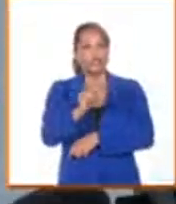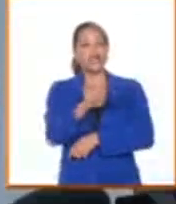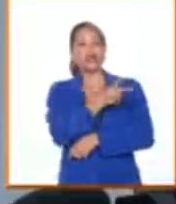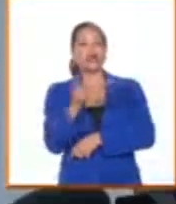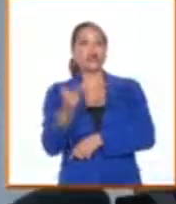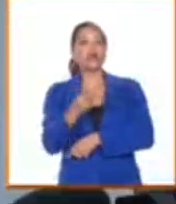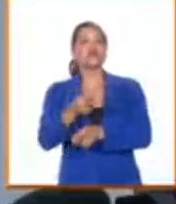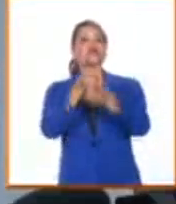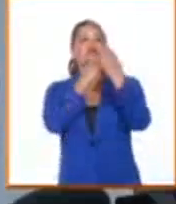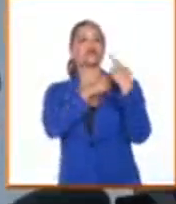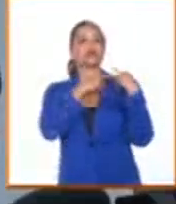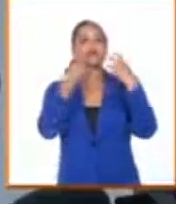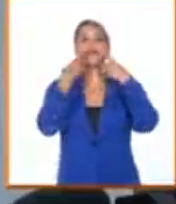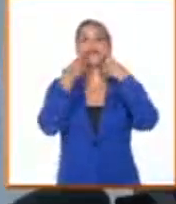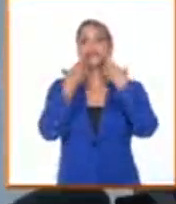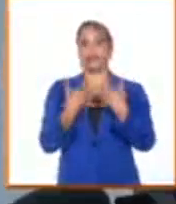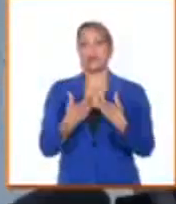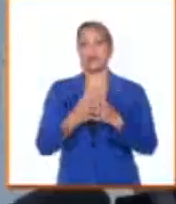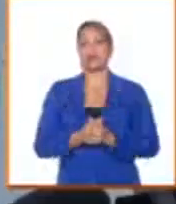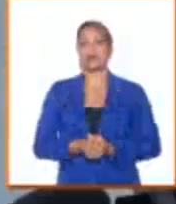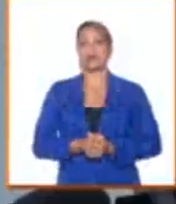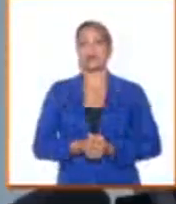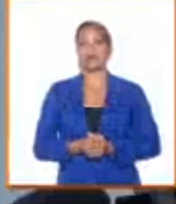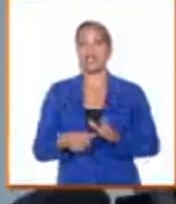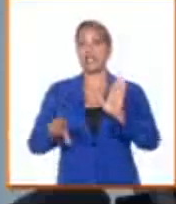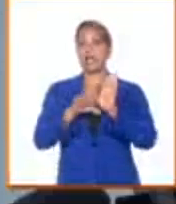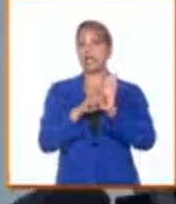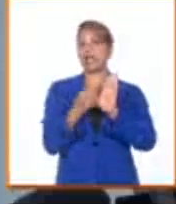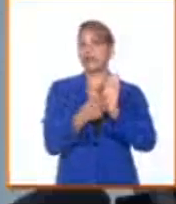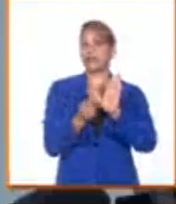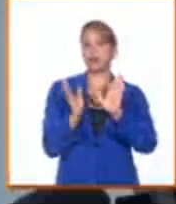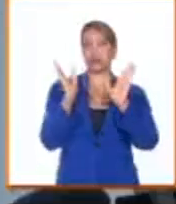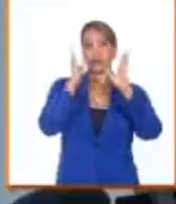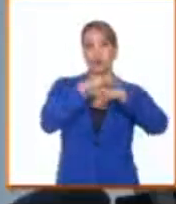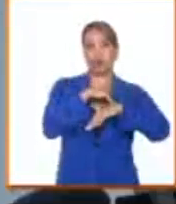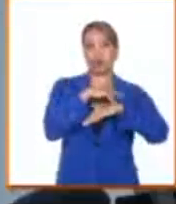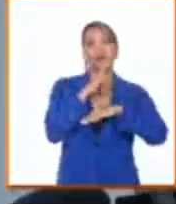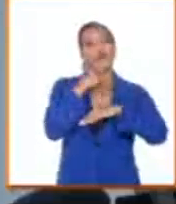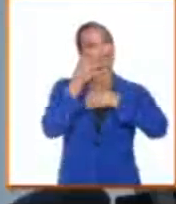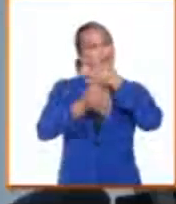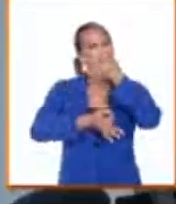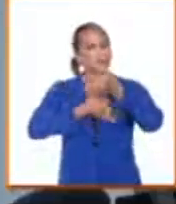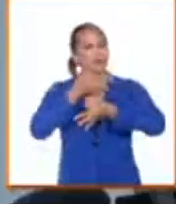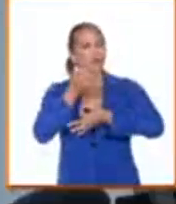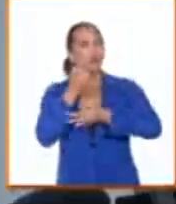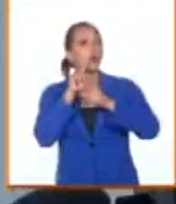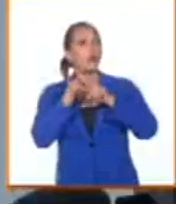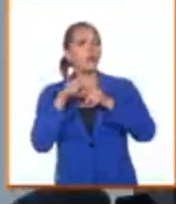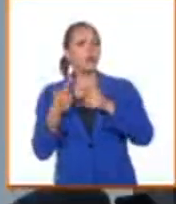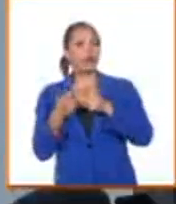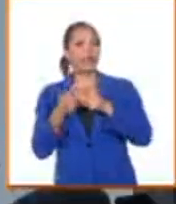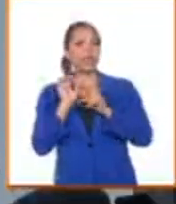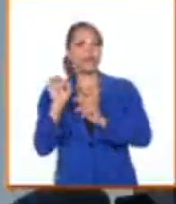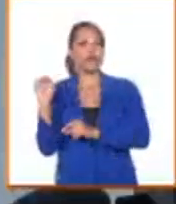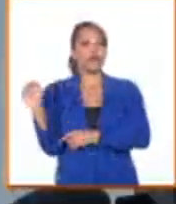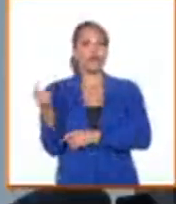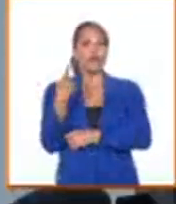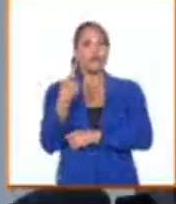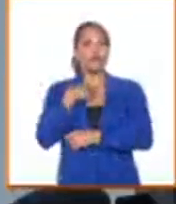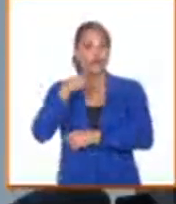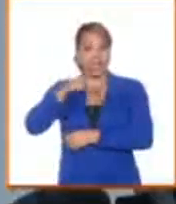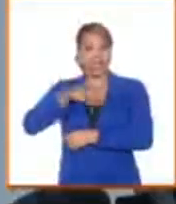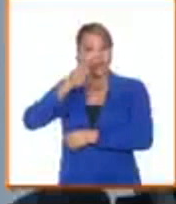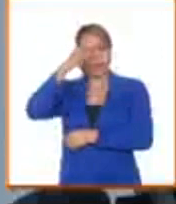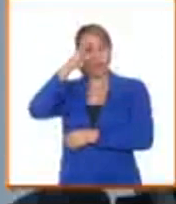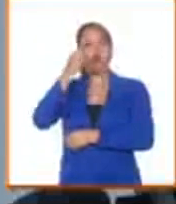responsabilidad importantísima que no aparece en ninguna ley. Y alerto sobre esto porque son estos los únicos que en Cuba